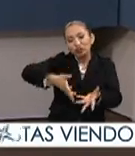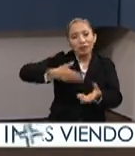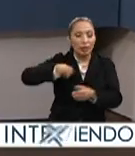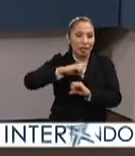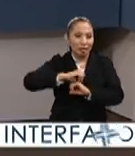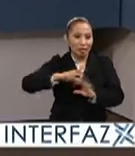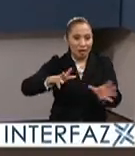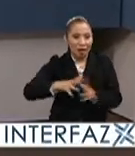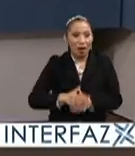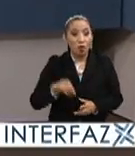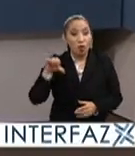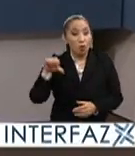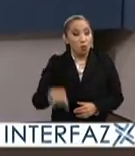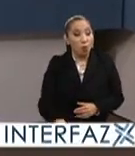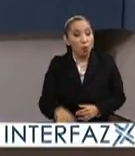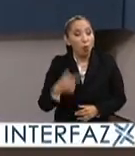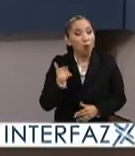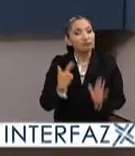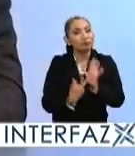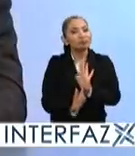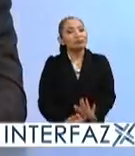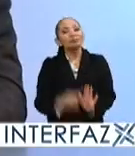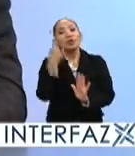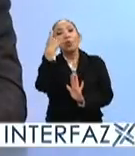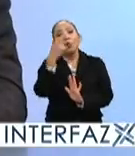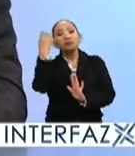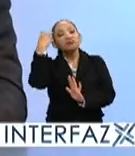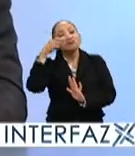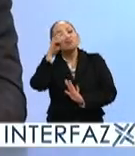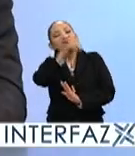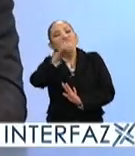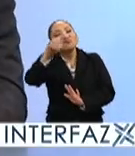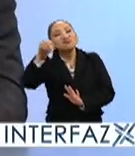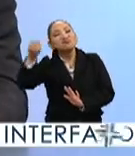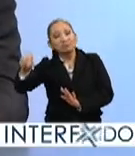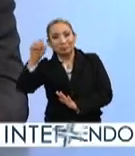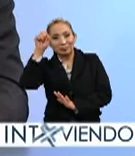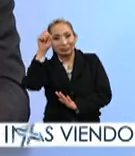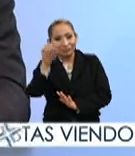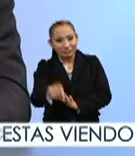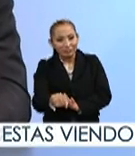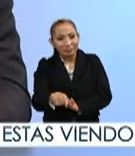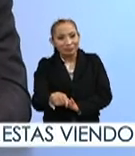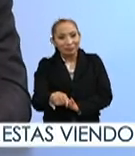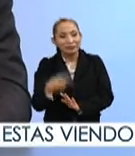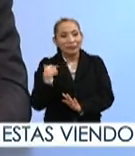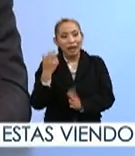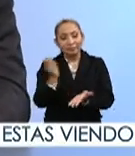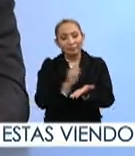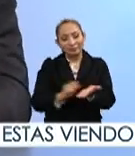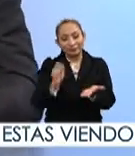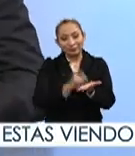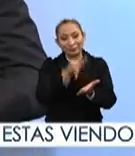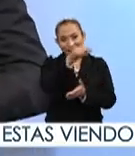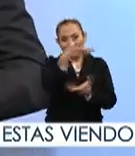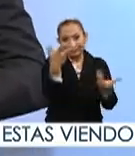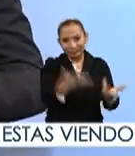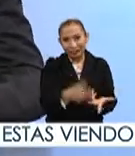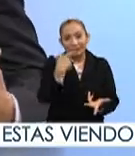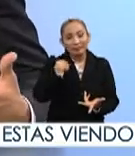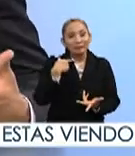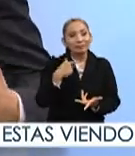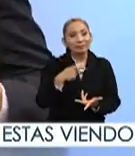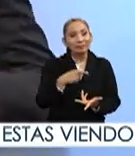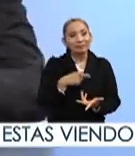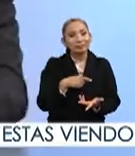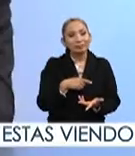y por supuesto hoy les presentamos un recorrido precisamente de la redacción que hacen ellos, de la